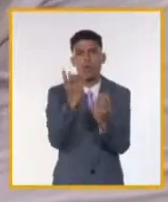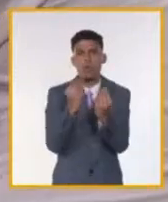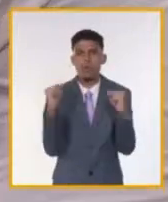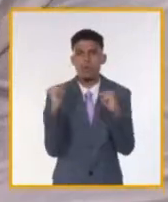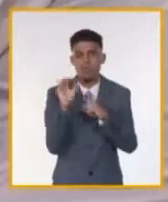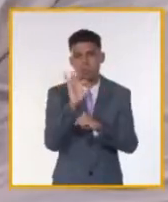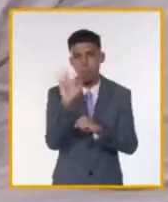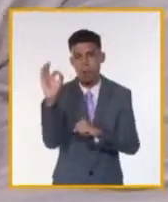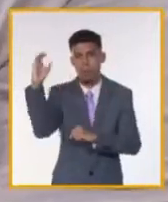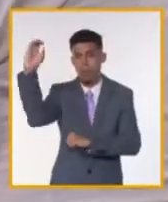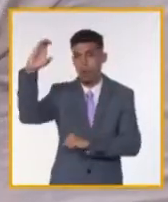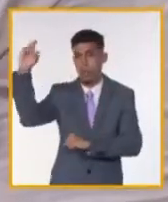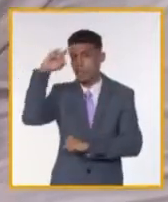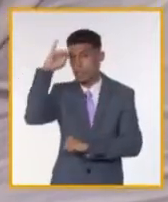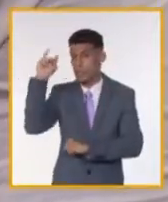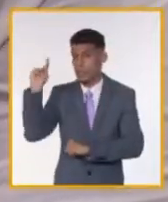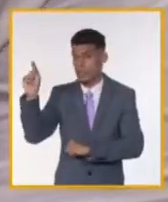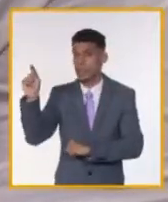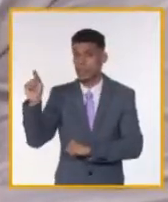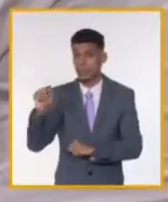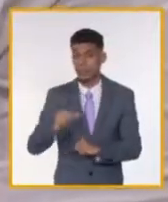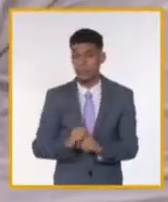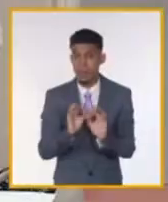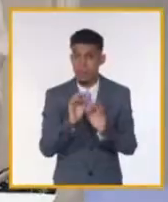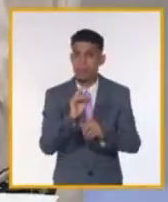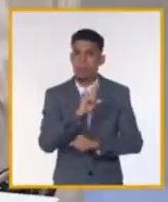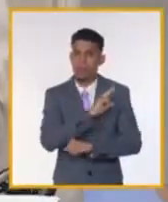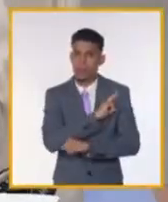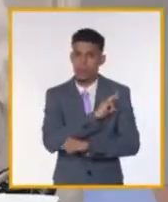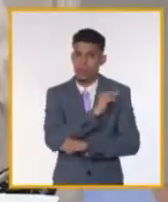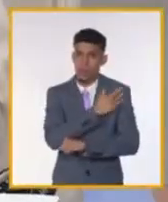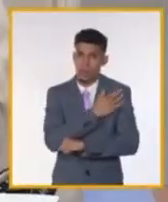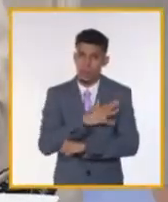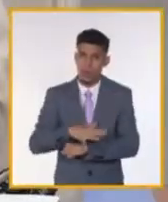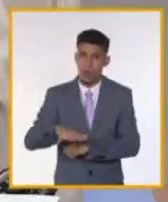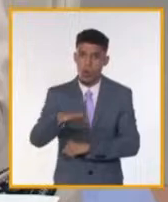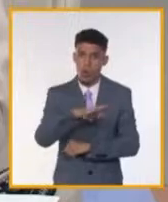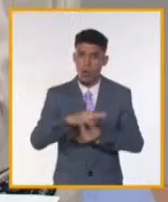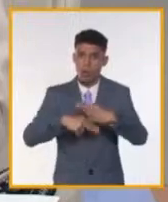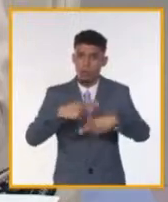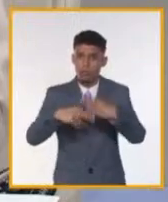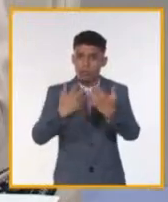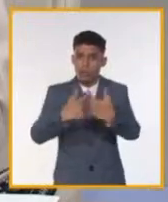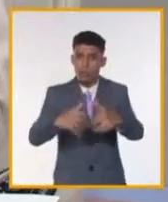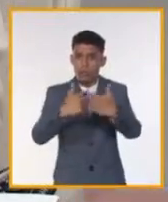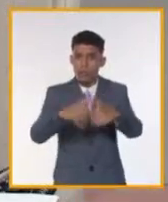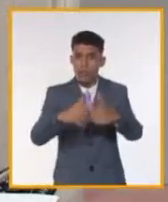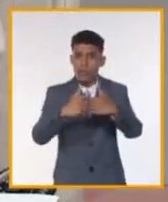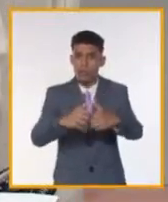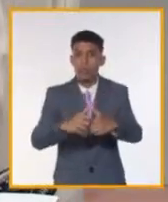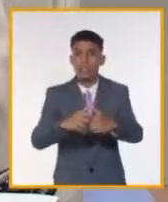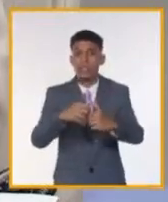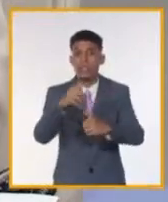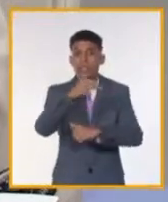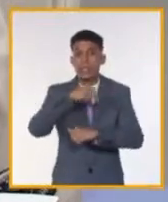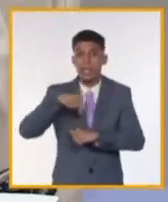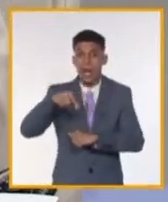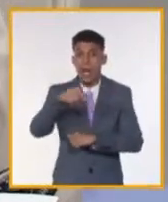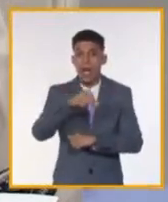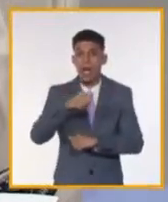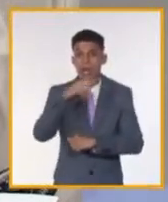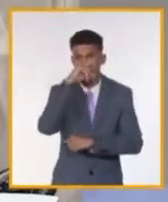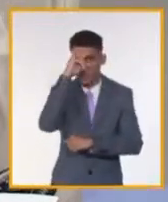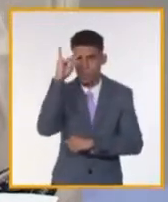llueve menos. Lo que nos está pasando es que las zonas donde hoy se produce sal es donde históricamente existe las